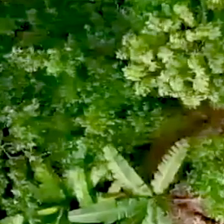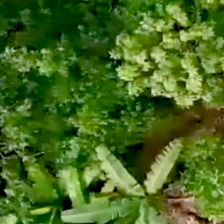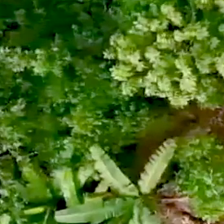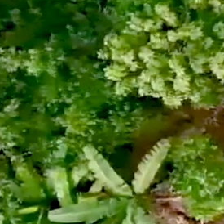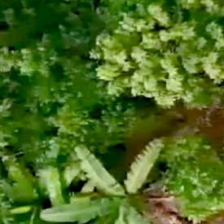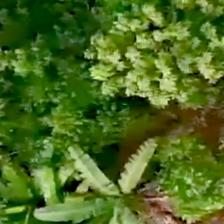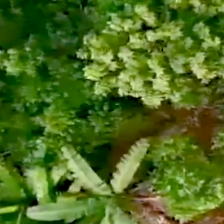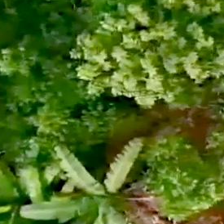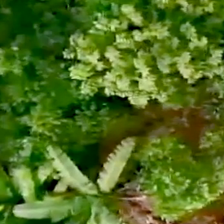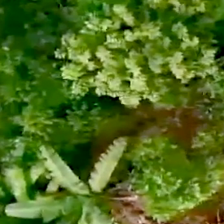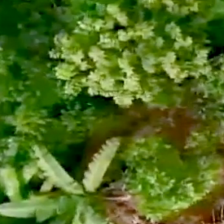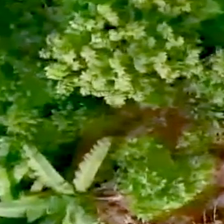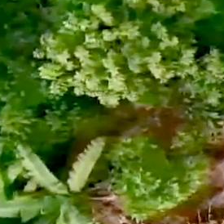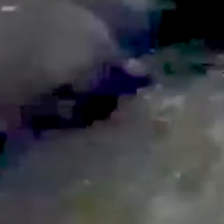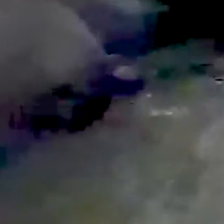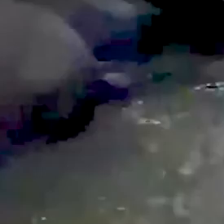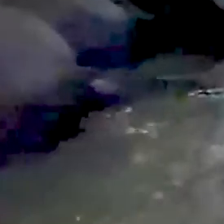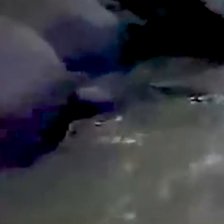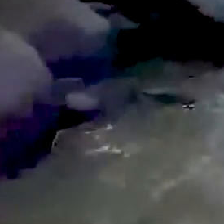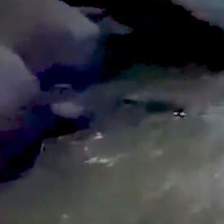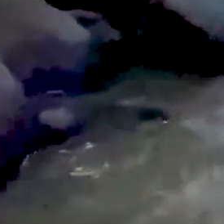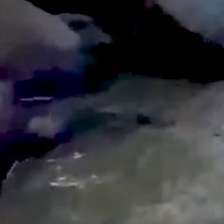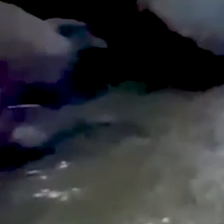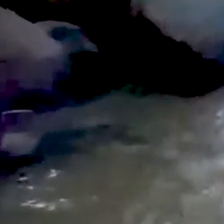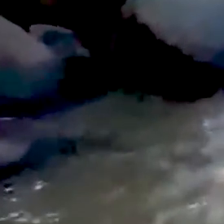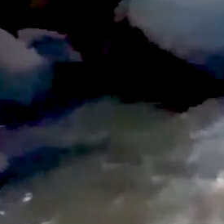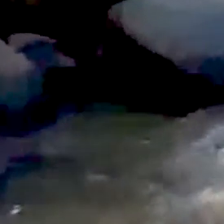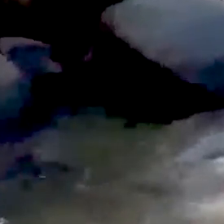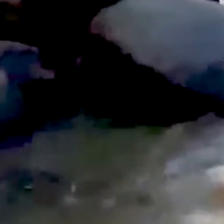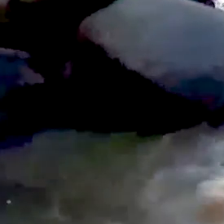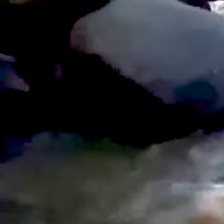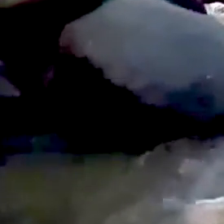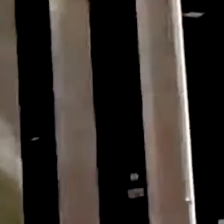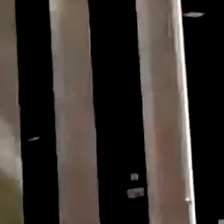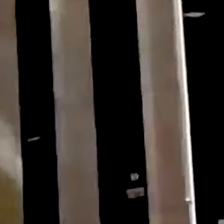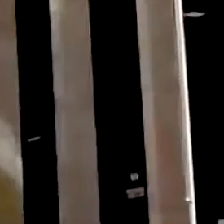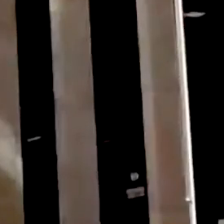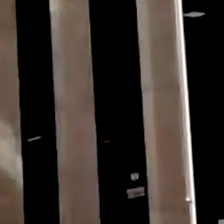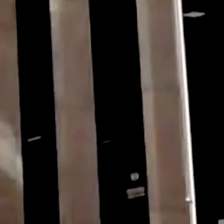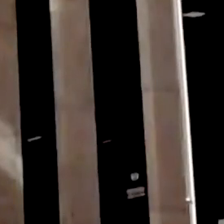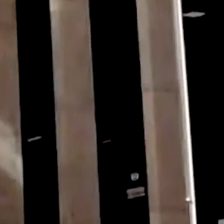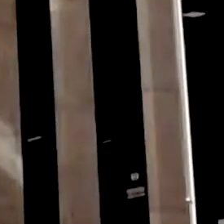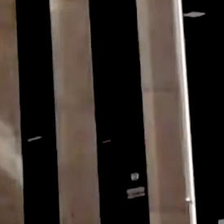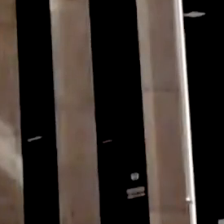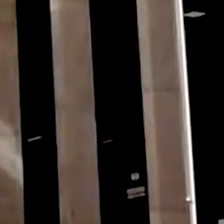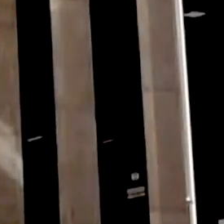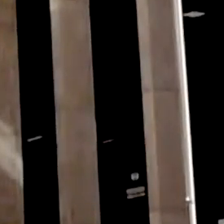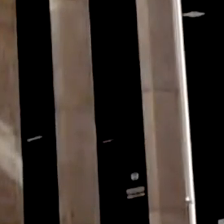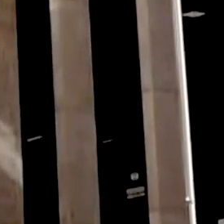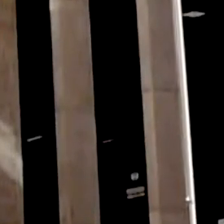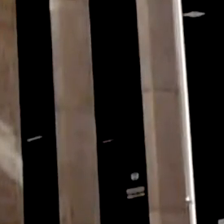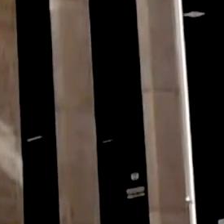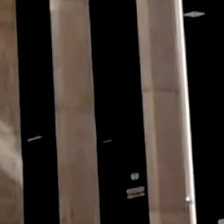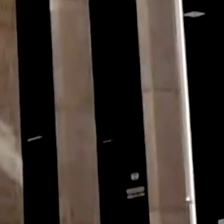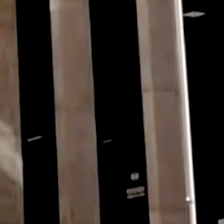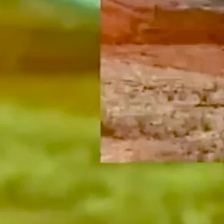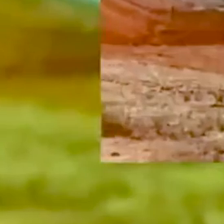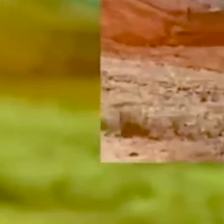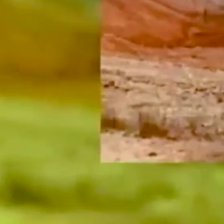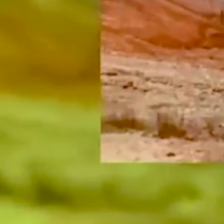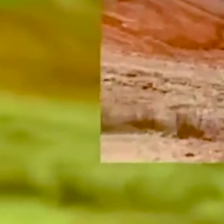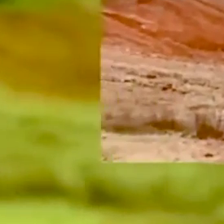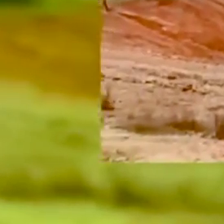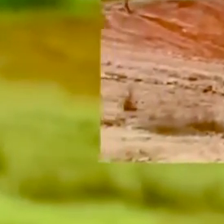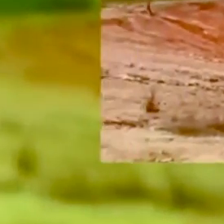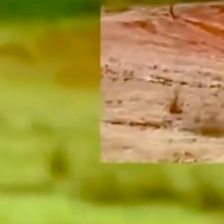huracanes. De igual manera, durante 2021, el Ministerio Público advirtió falencias e improvisaciones en